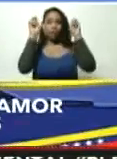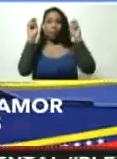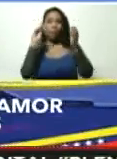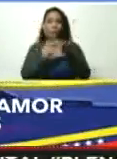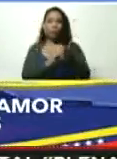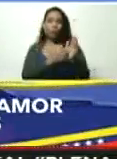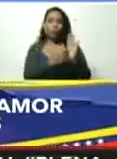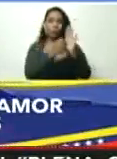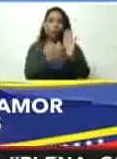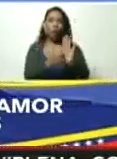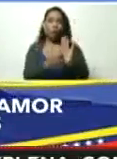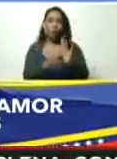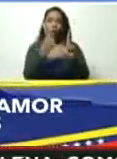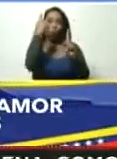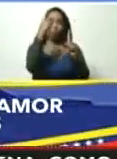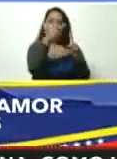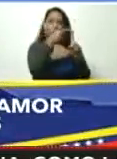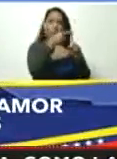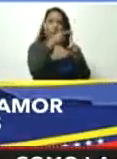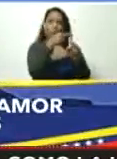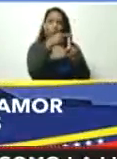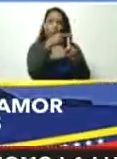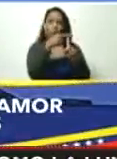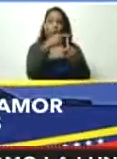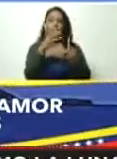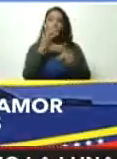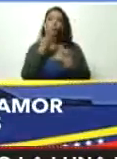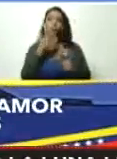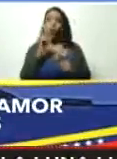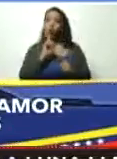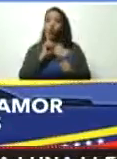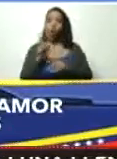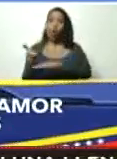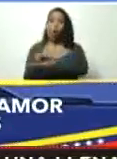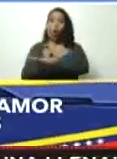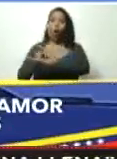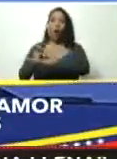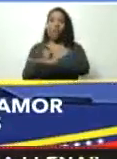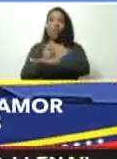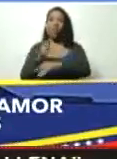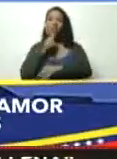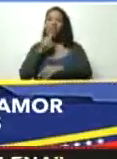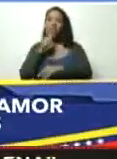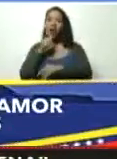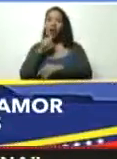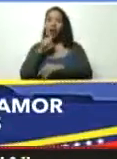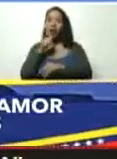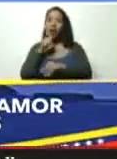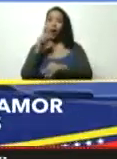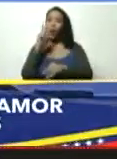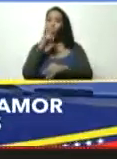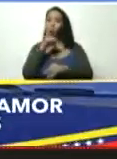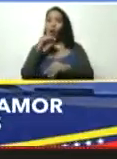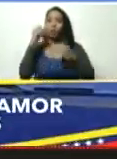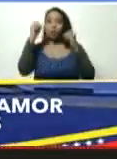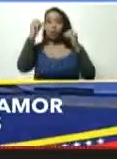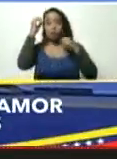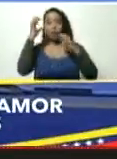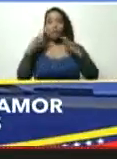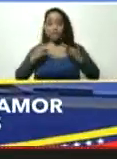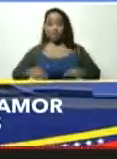él contemplaba incluso el escenario en el cual él no pudiese seguir gobernando, bien fuera por no tener la capacidad física